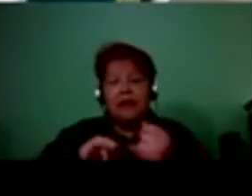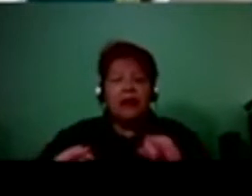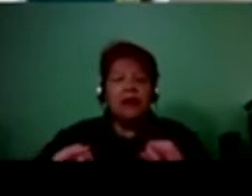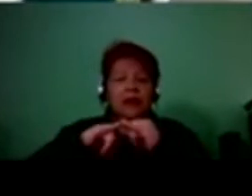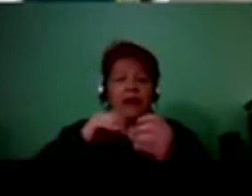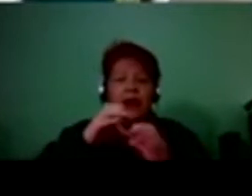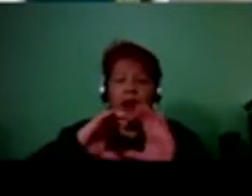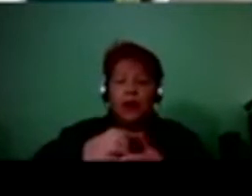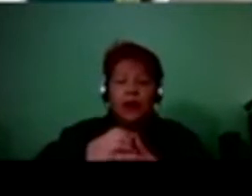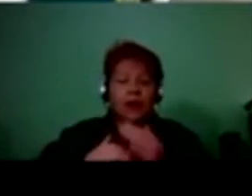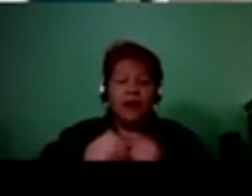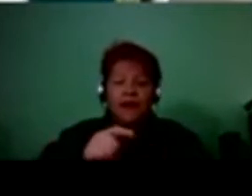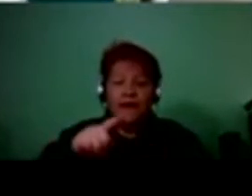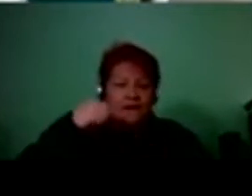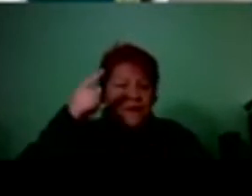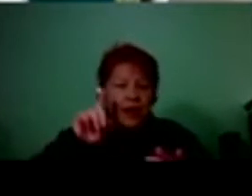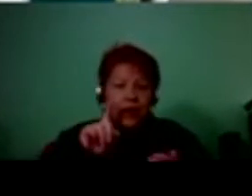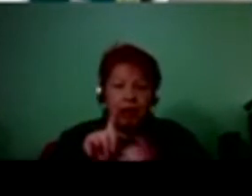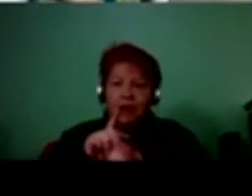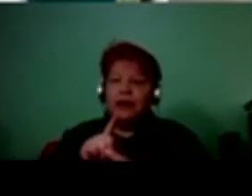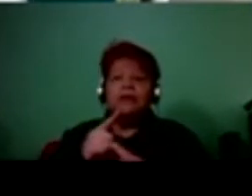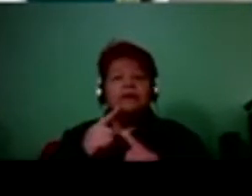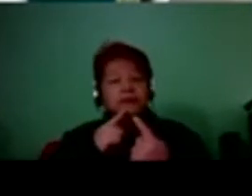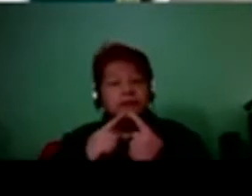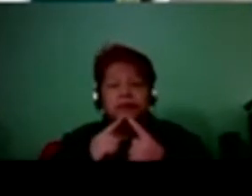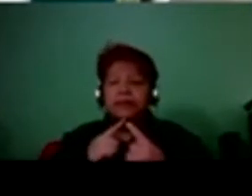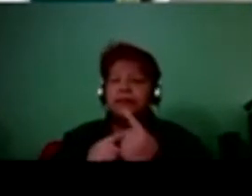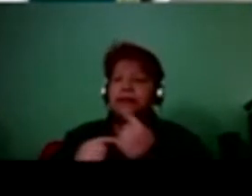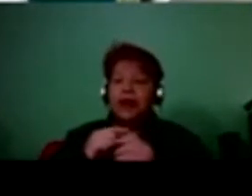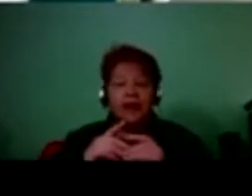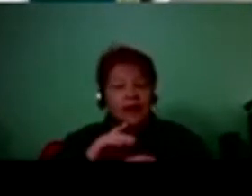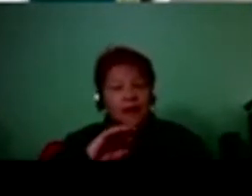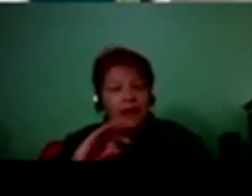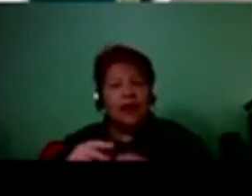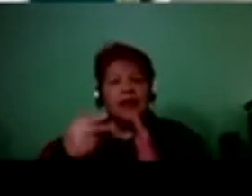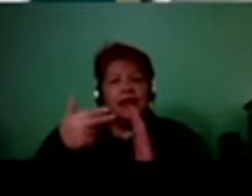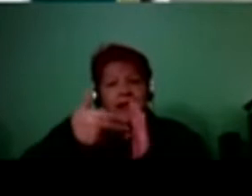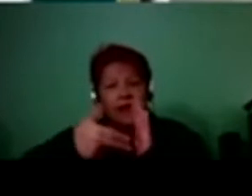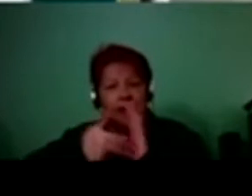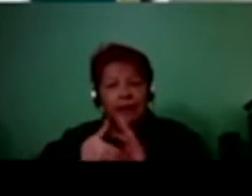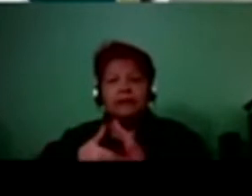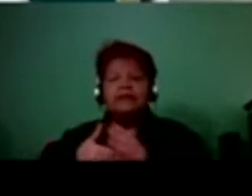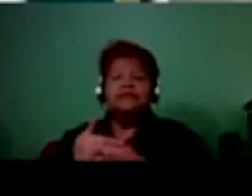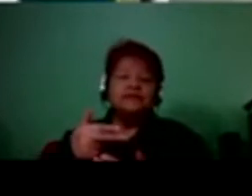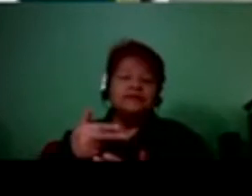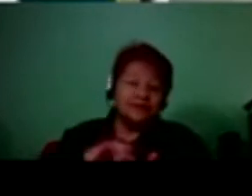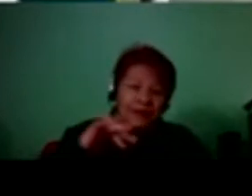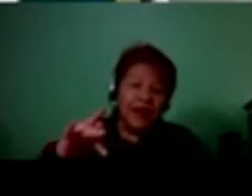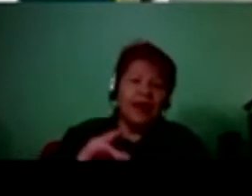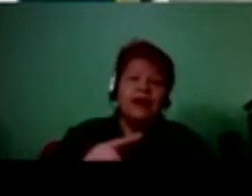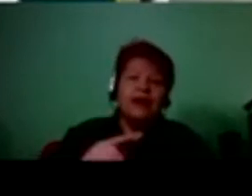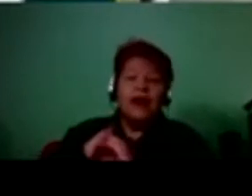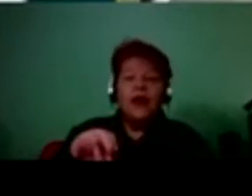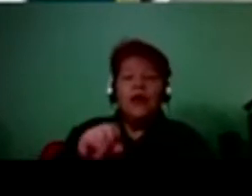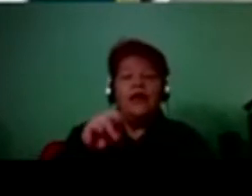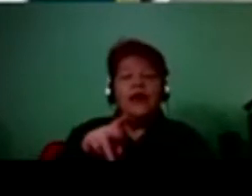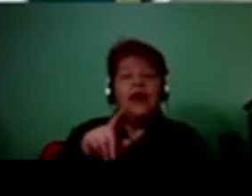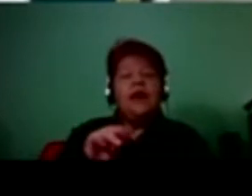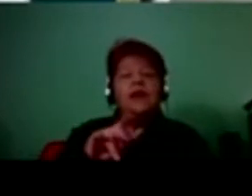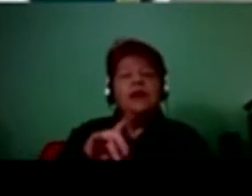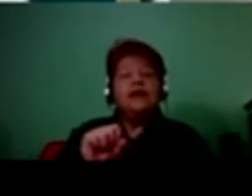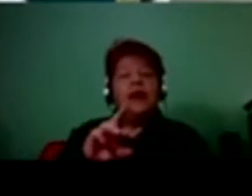que será un facilitador importante en la materialización de estos talleres. Por supuesto, al diputado José Luis Rodríguez Díaz de